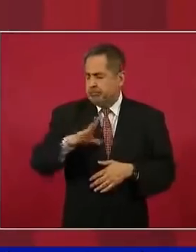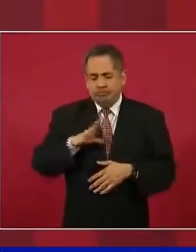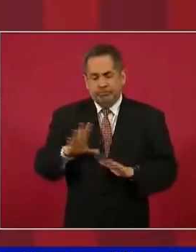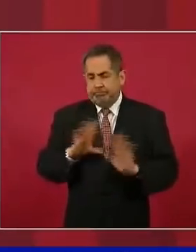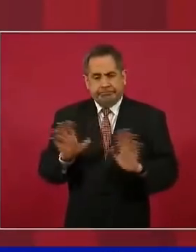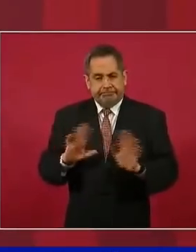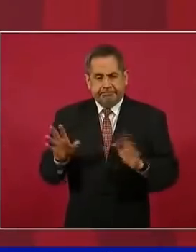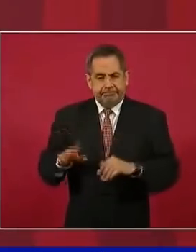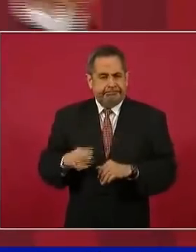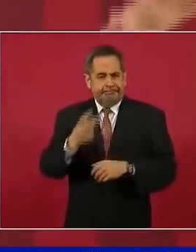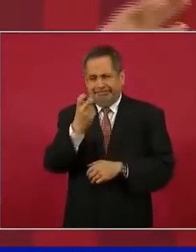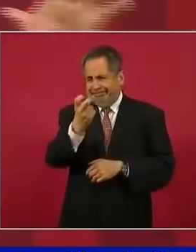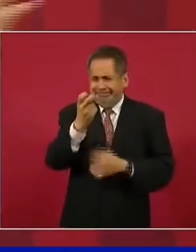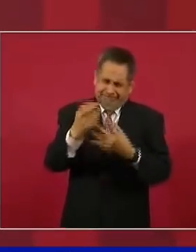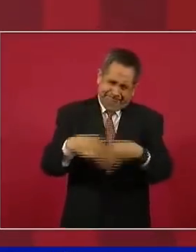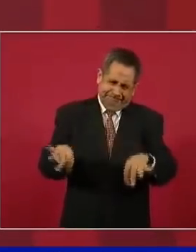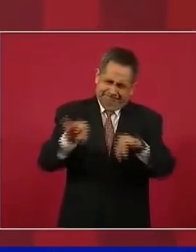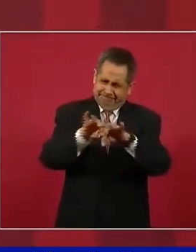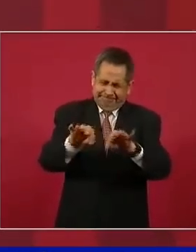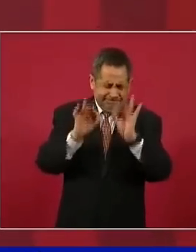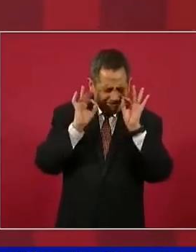es clave.